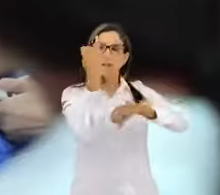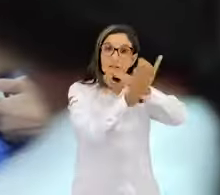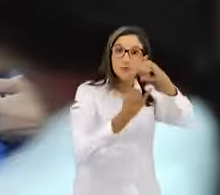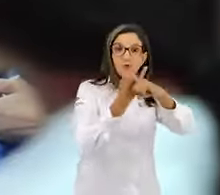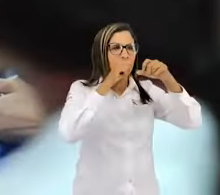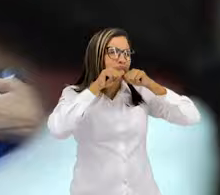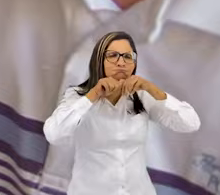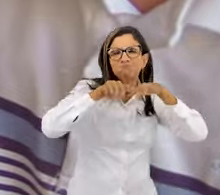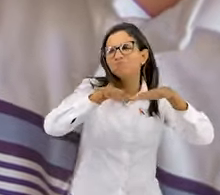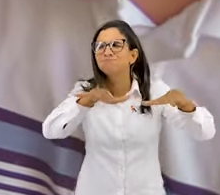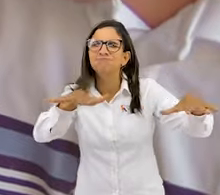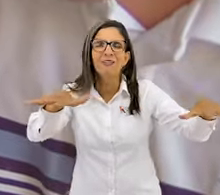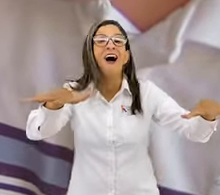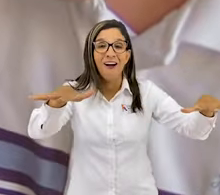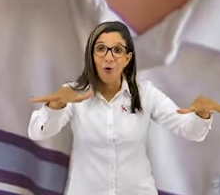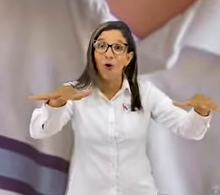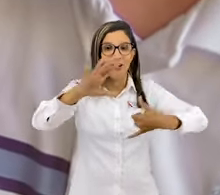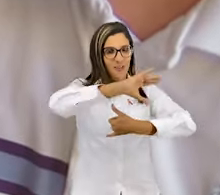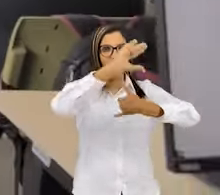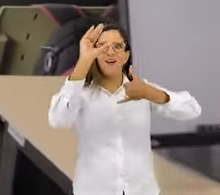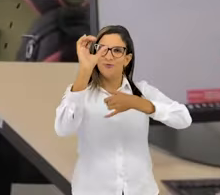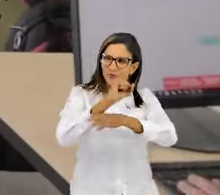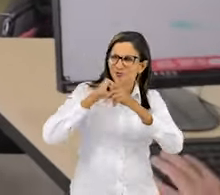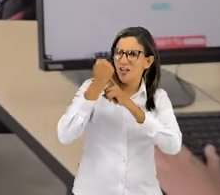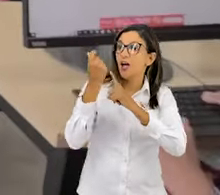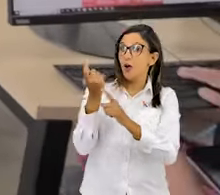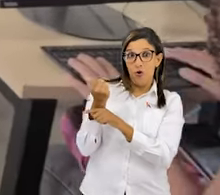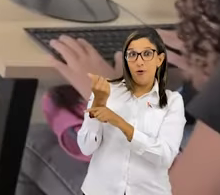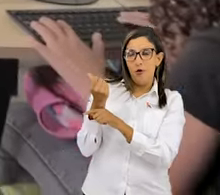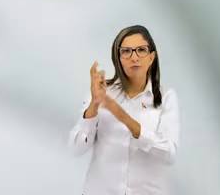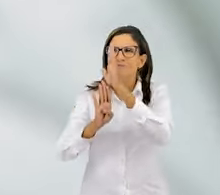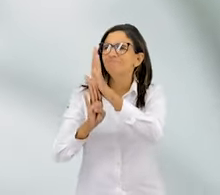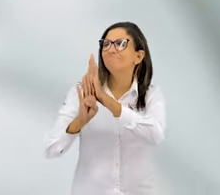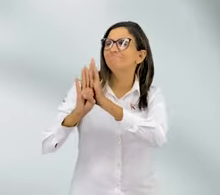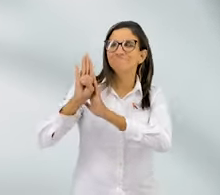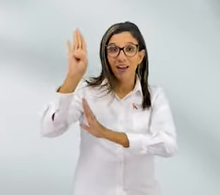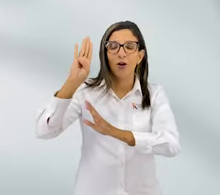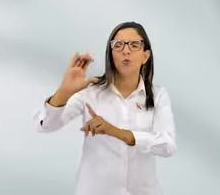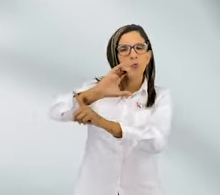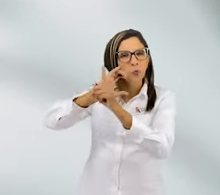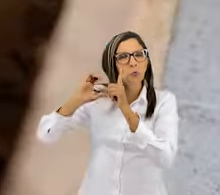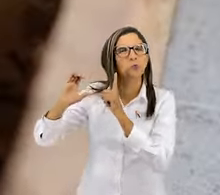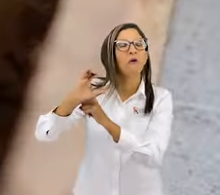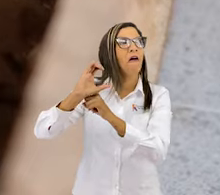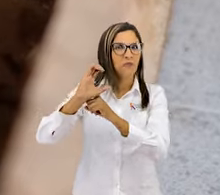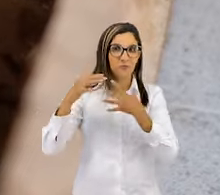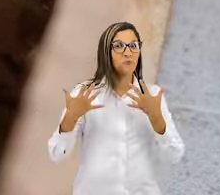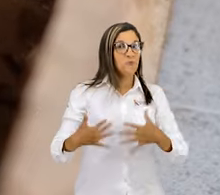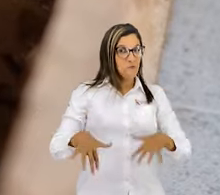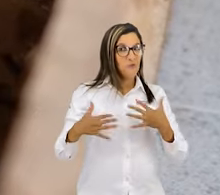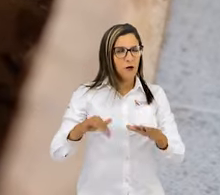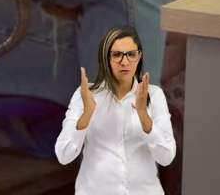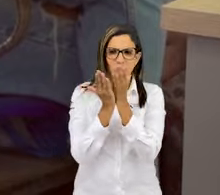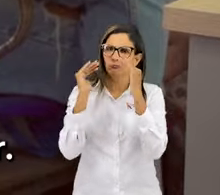enfoque internacional que ratifican nuestro compromiso con el desarrollo social y económico, así como la conservación del patrimonio